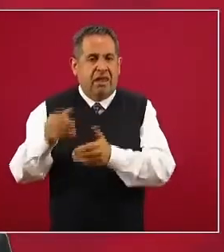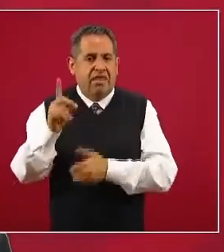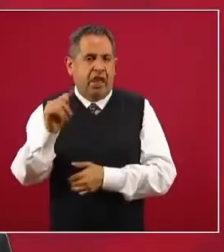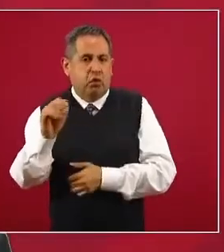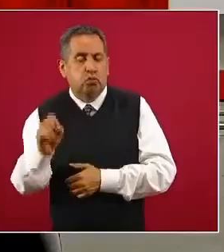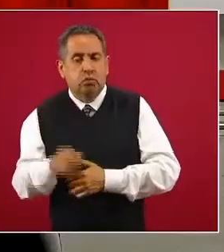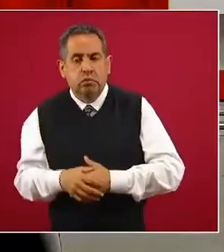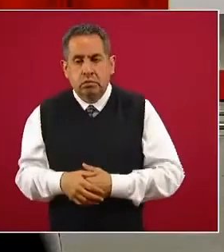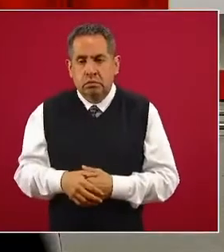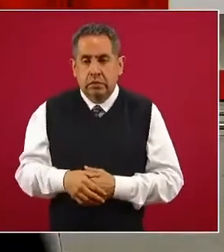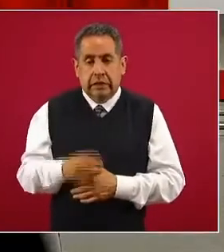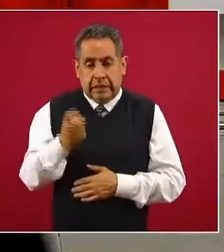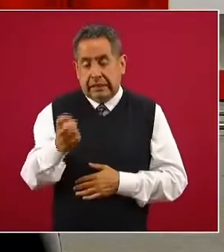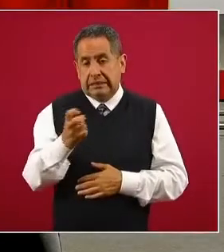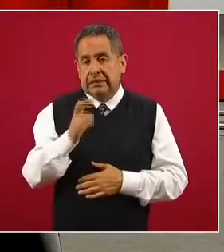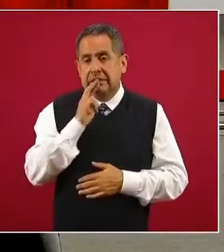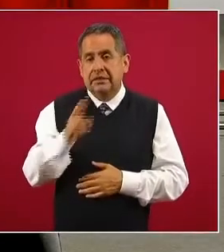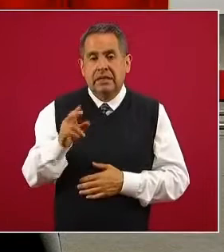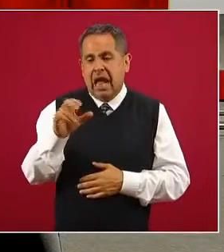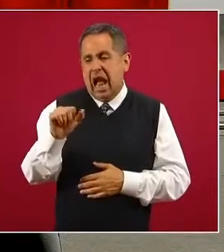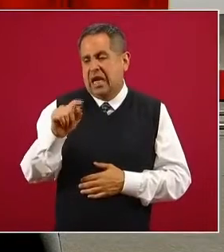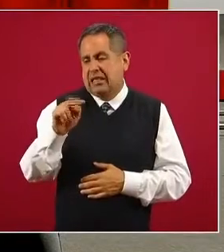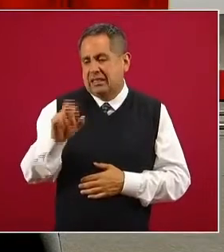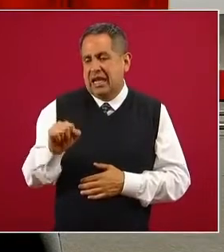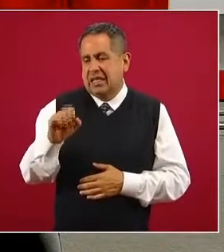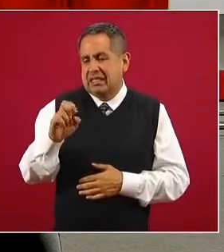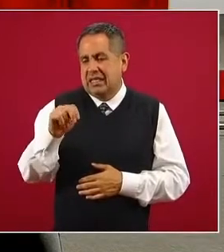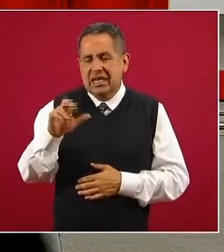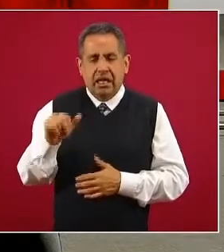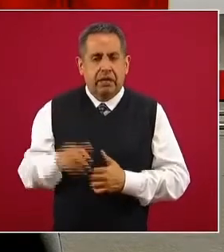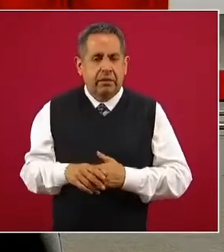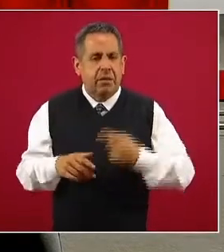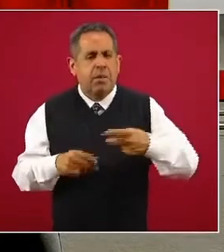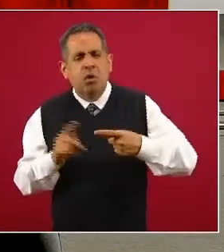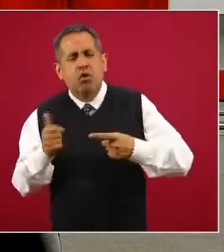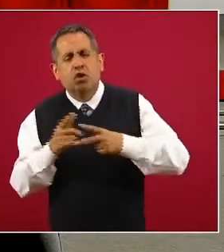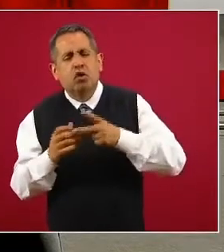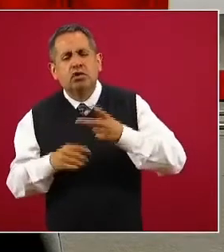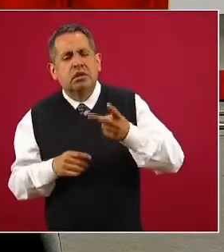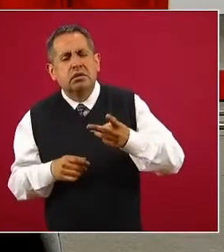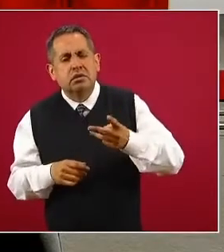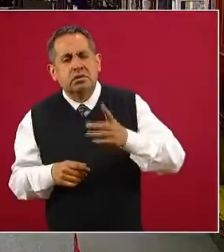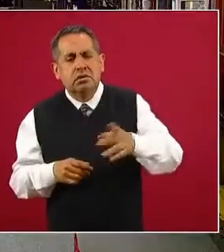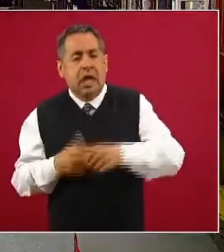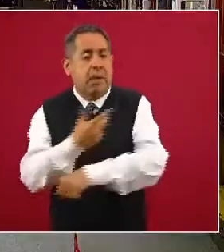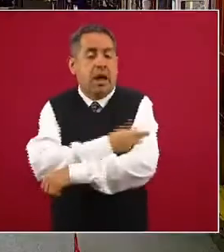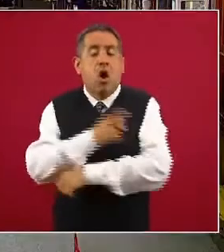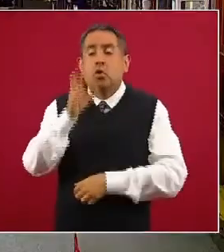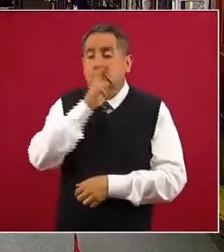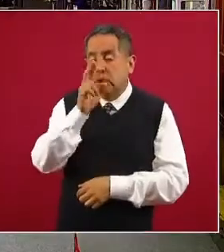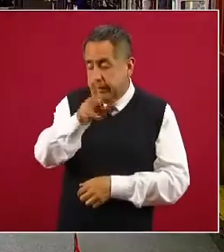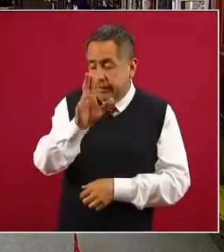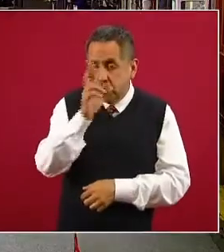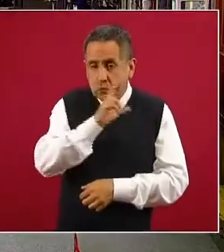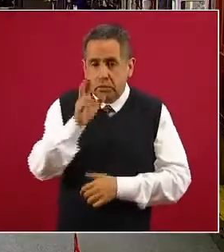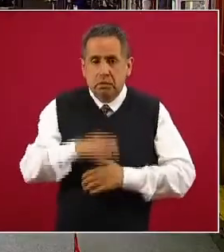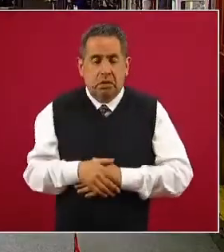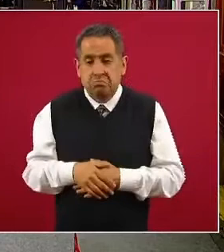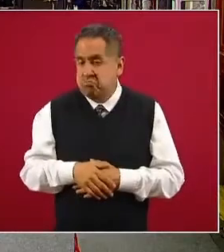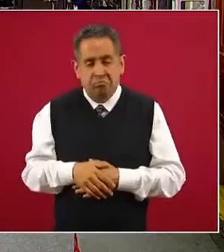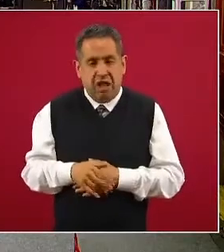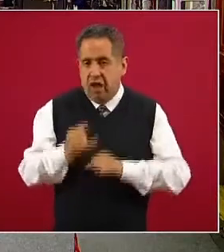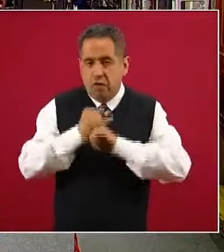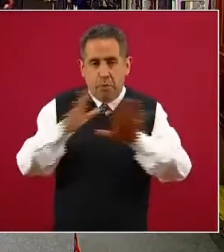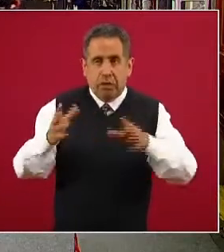datos. Respecto a la vacuna de AstraZeneca. Me preguntó otras dos. Vacuna rusa. Eso no tenemos